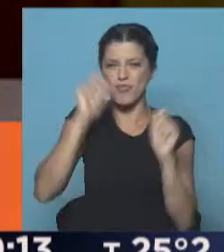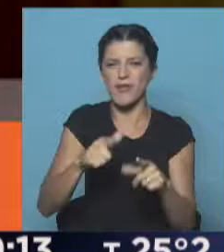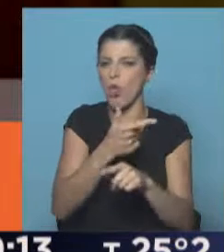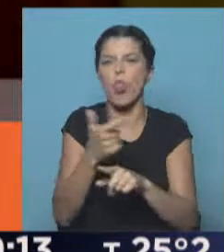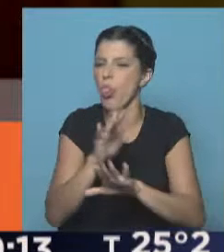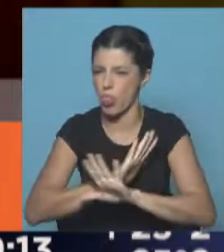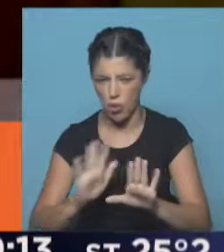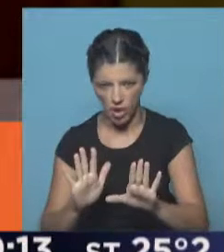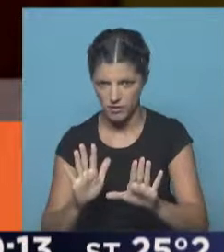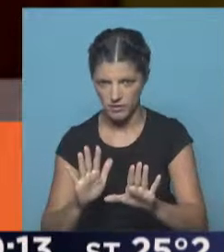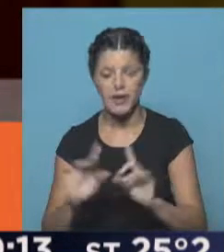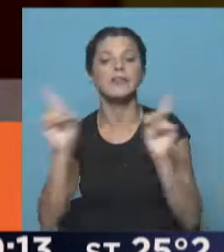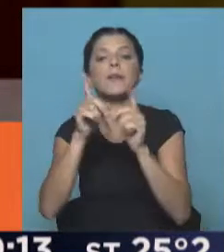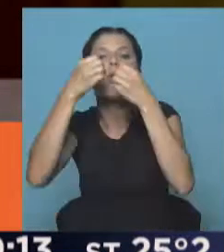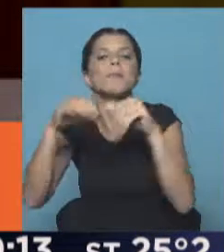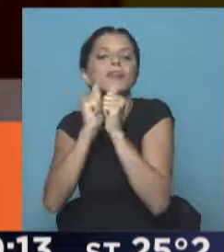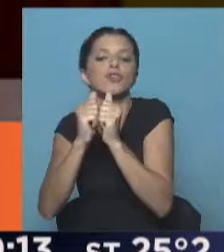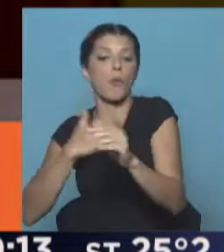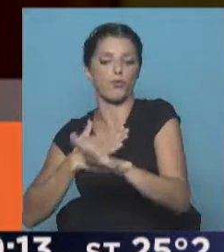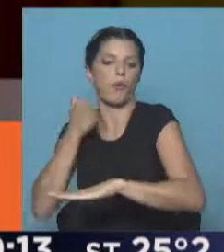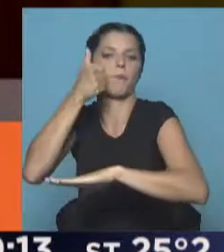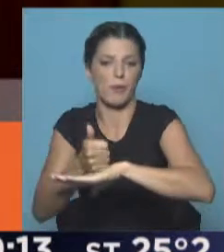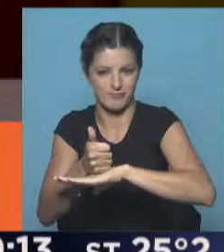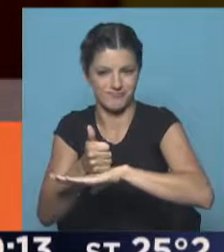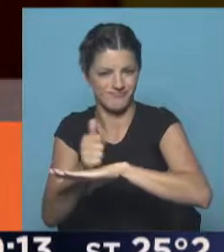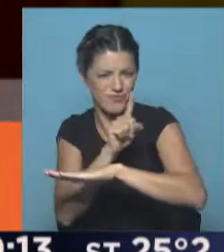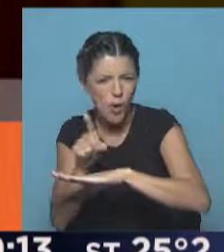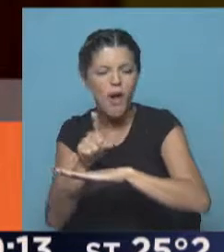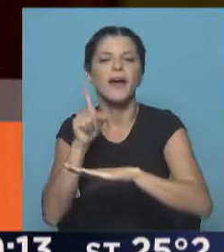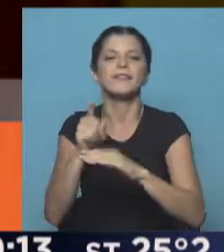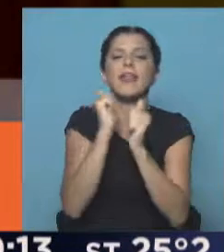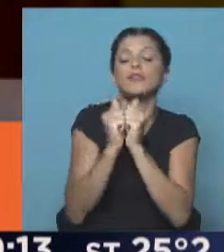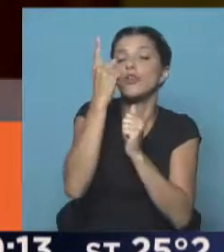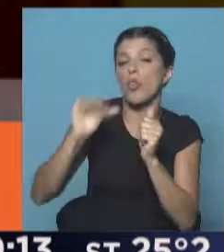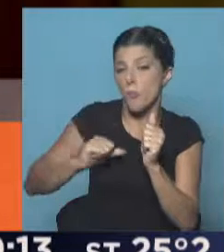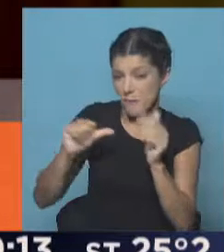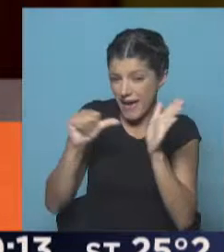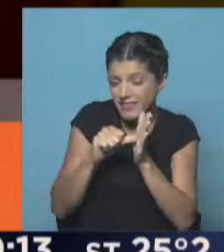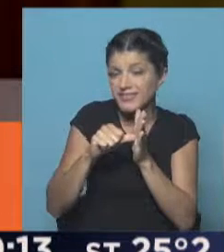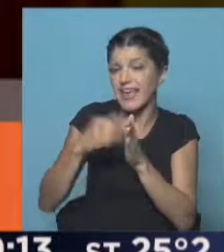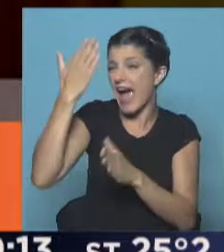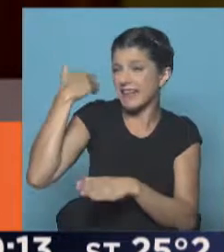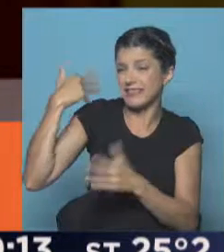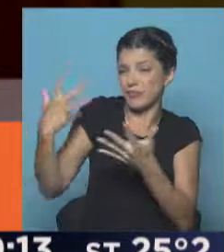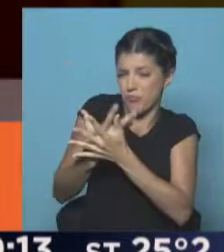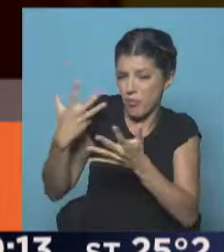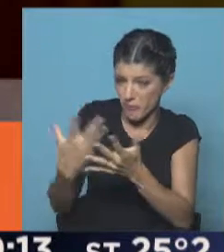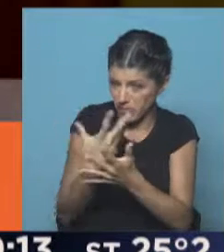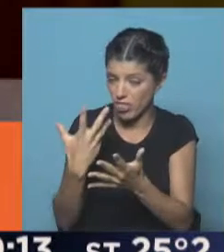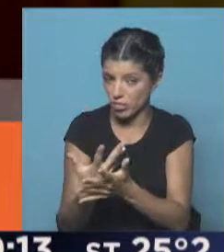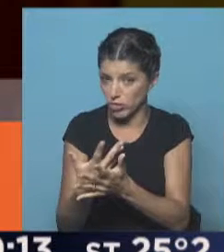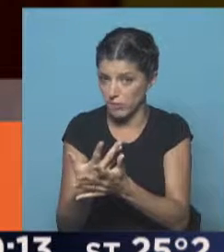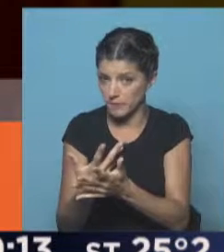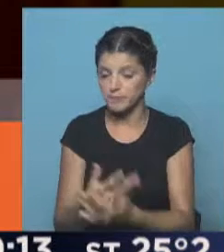historia comienza cuando llego yo. La historia de un país es el resultado de un proceso de dolores enormes, y nosotros obviamente